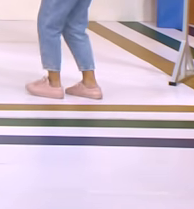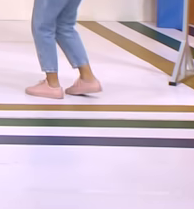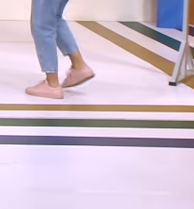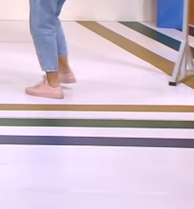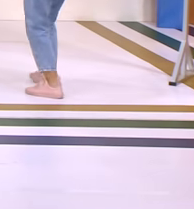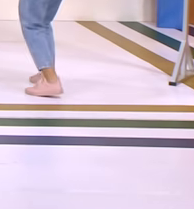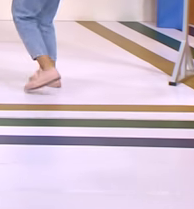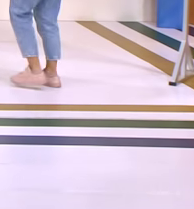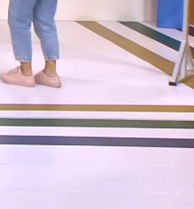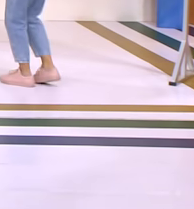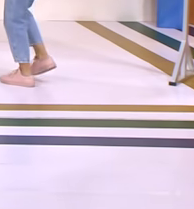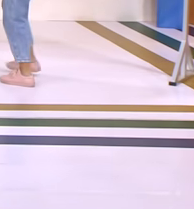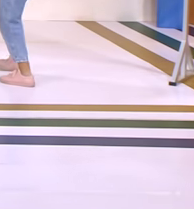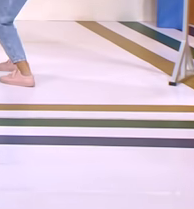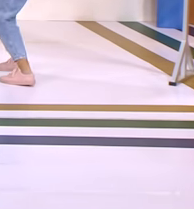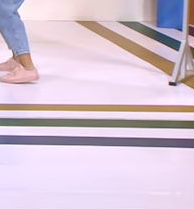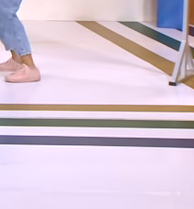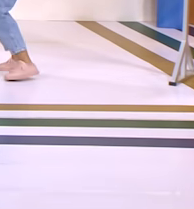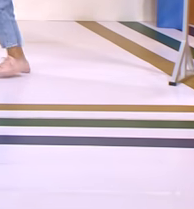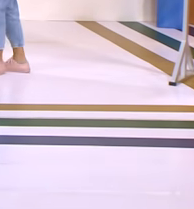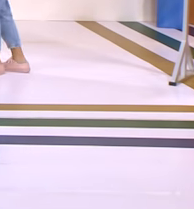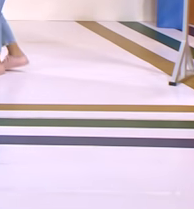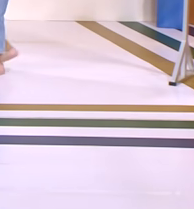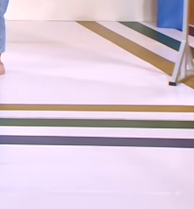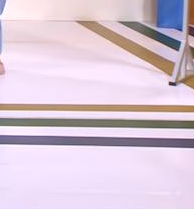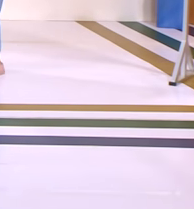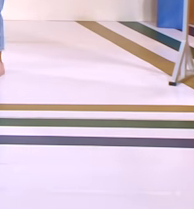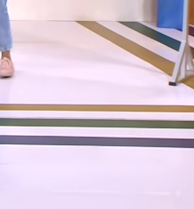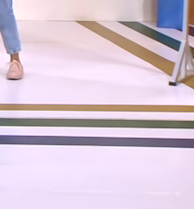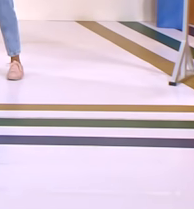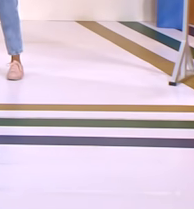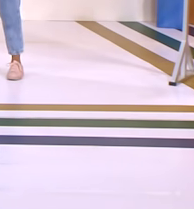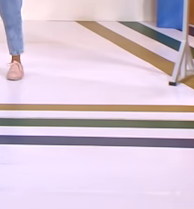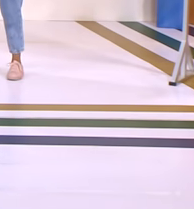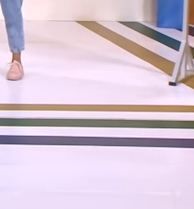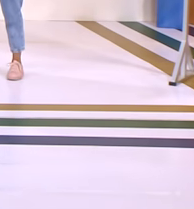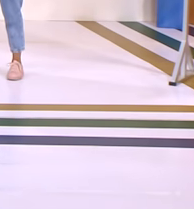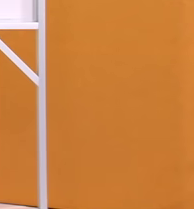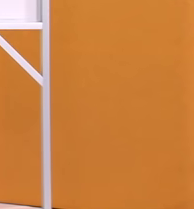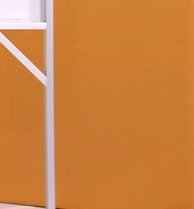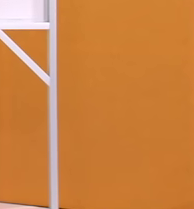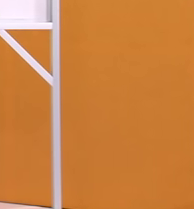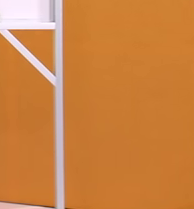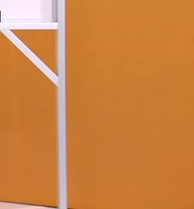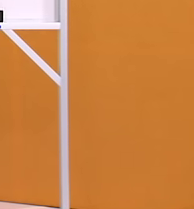Epo, etuki, tuki, epo, etuki, tuki,